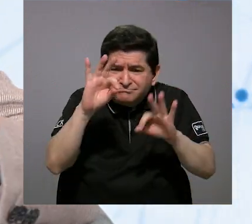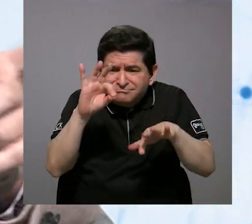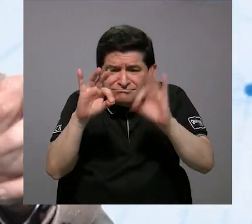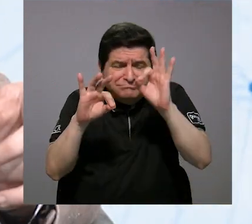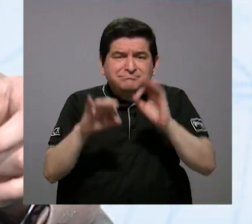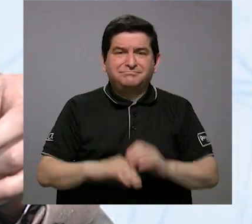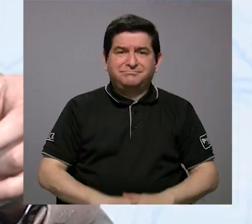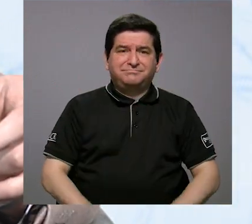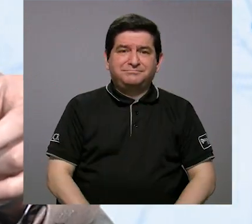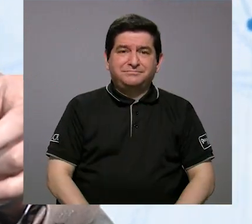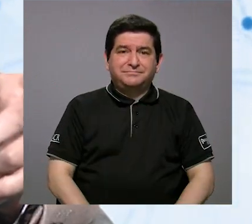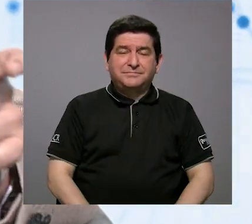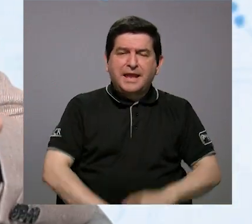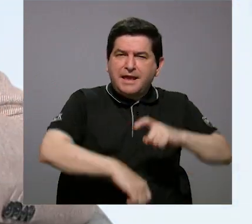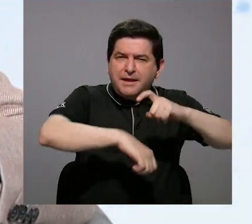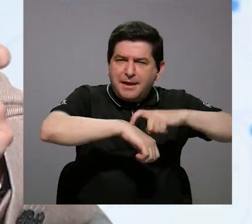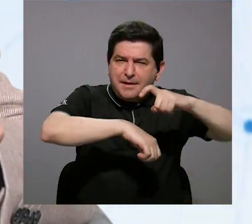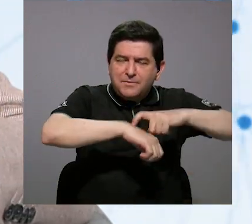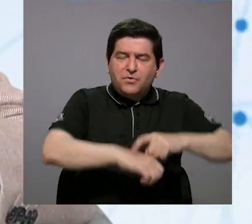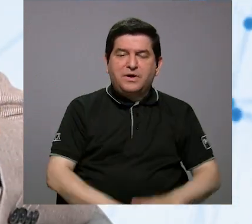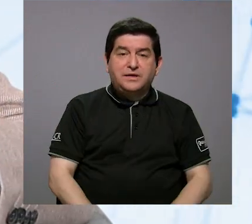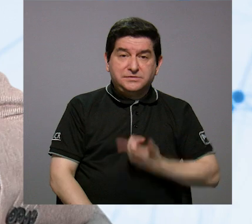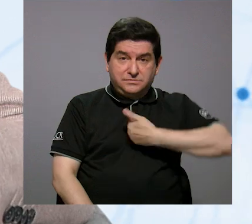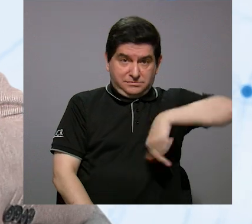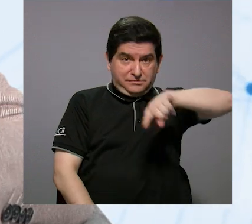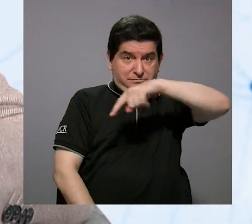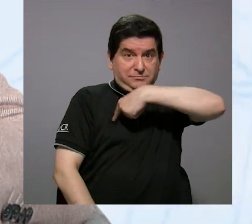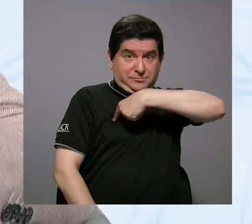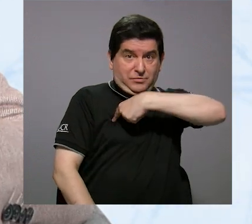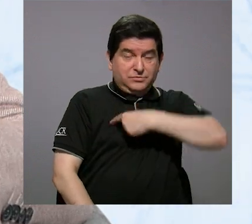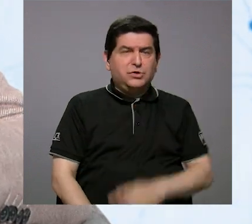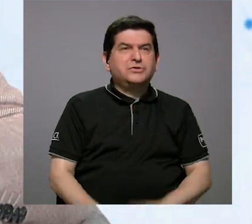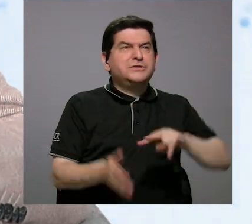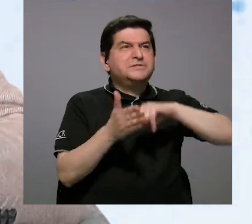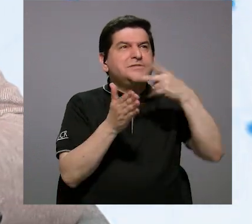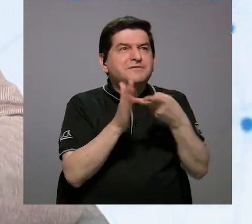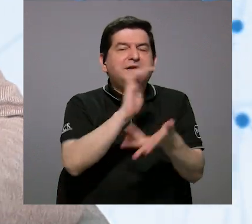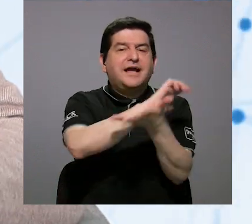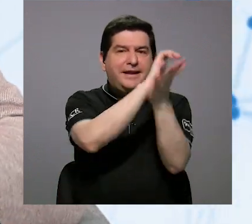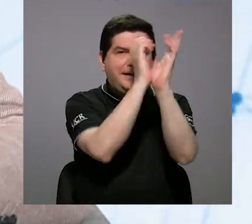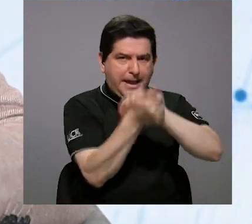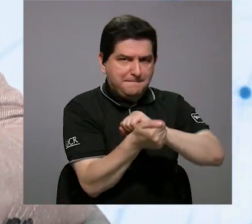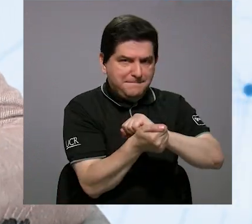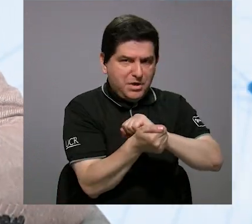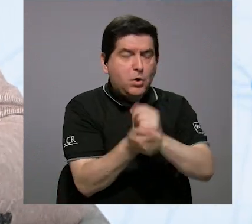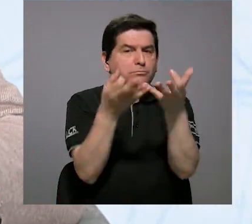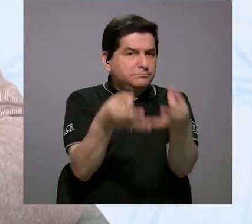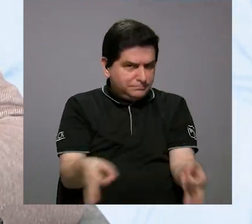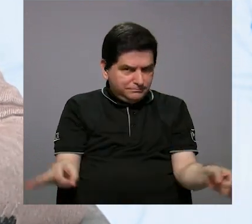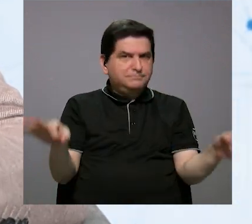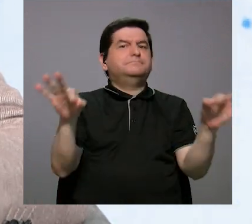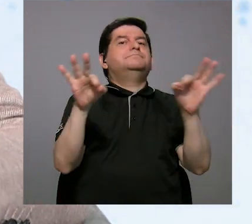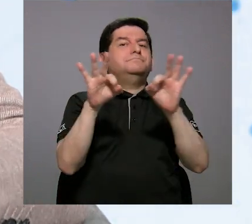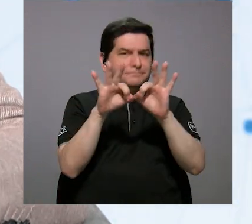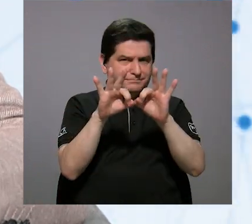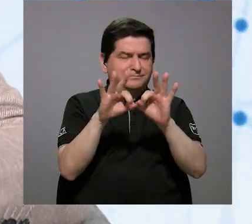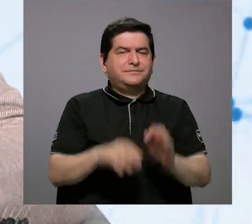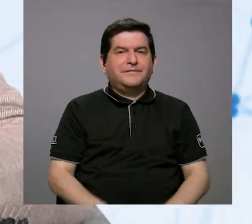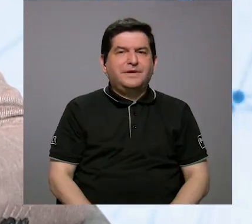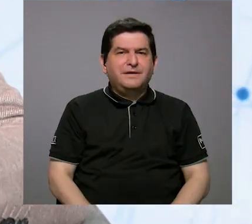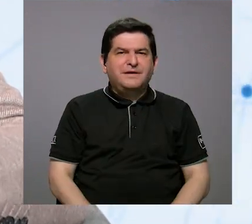seleccionar periodos que para nosotros implicaban cambios sustanciales